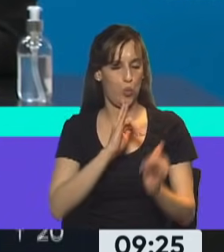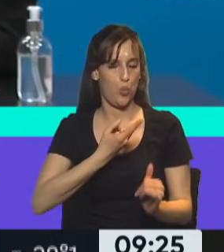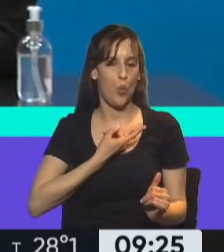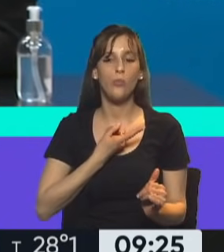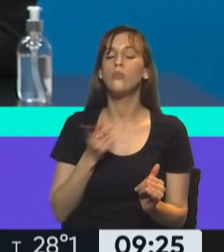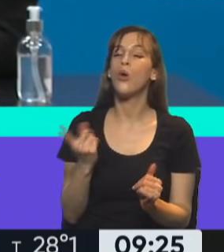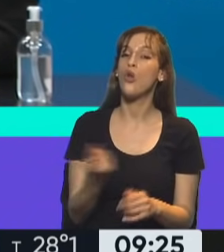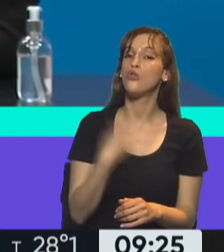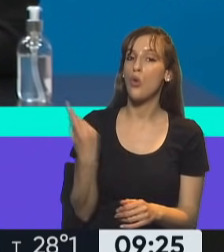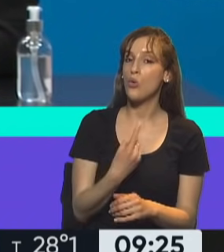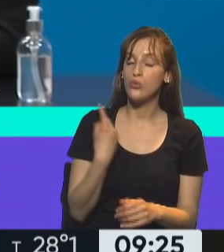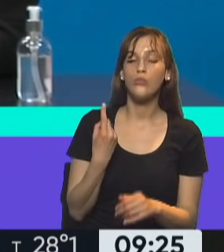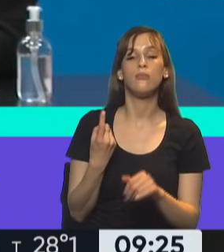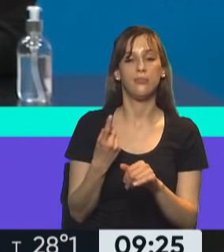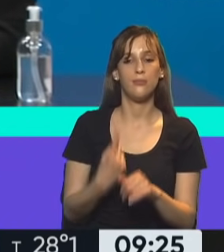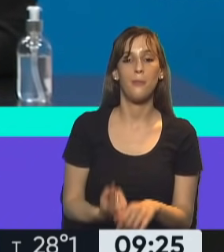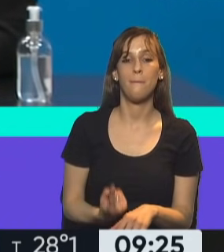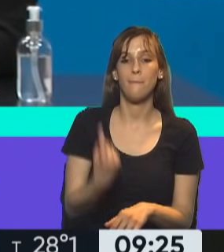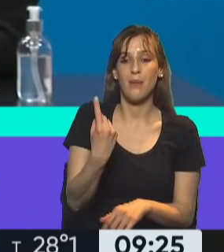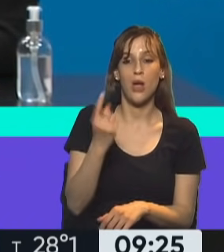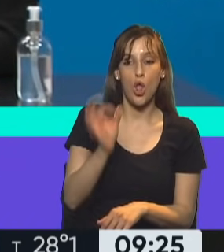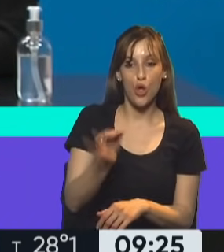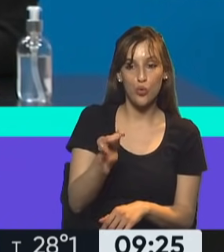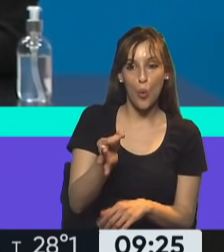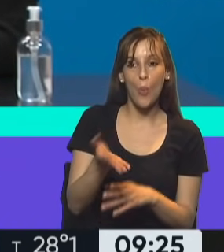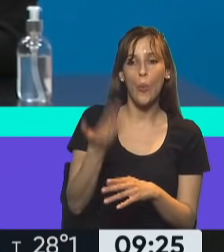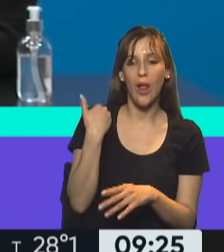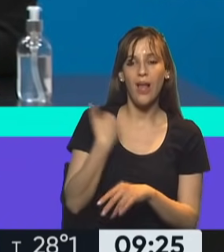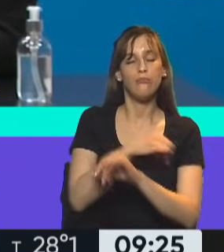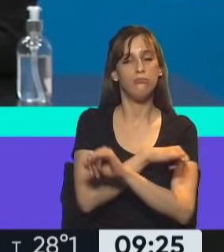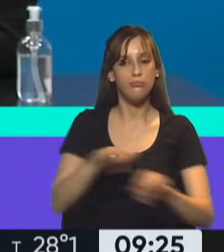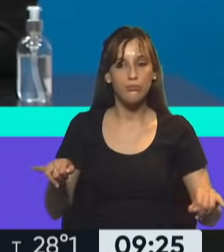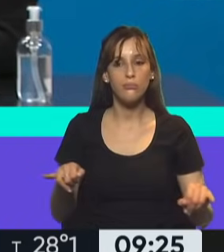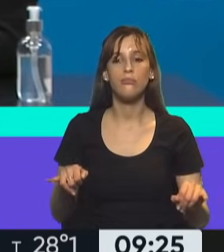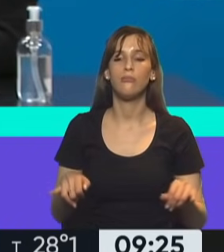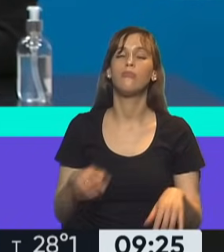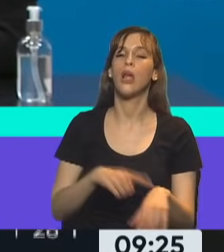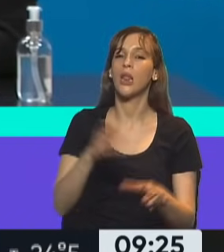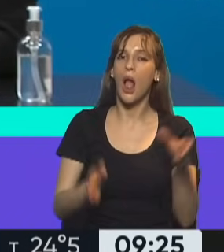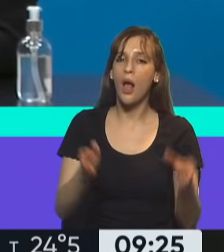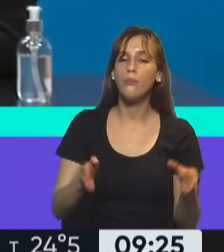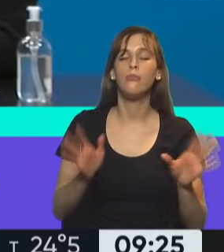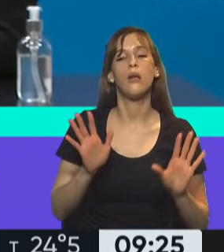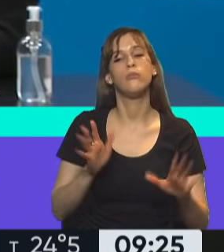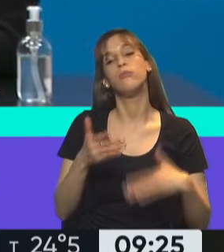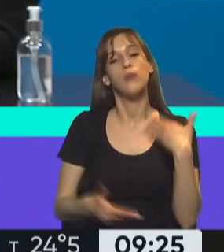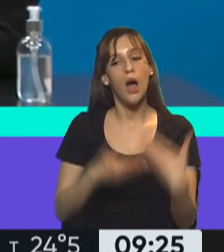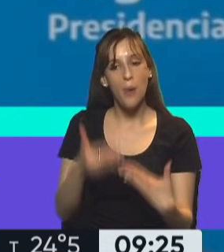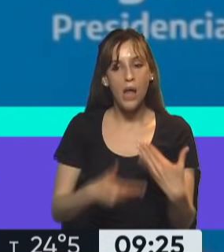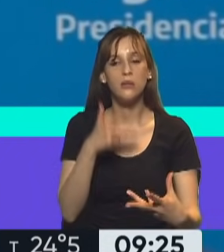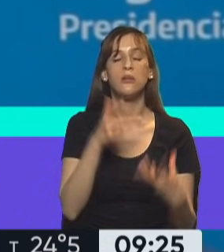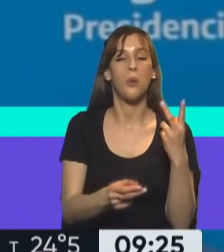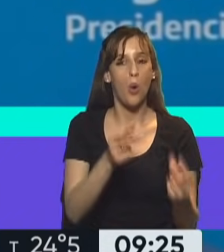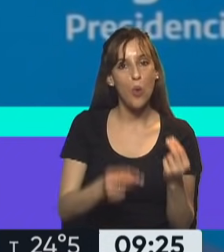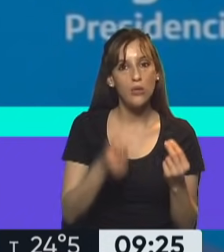del plan que se había anunciado en agosto, la primera etapa del cuidado en progreso de la vacunación, del avance de la vacunación, y una